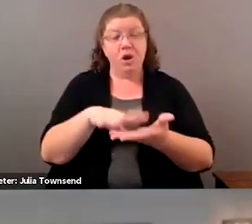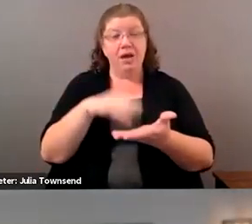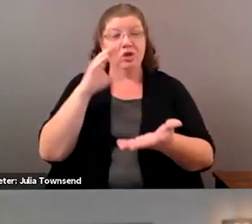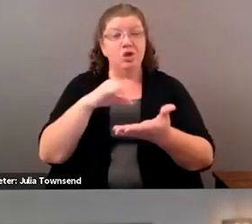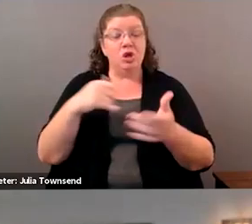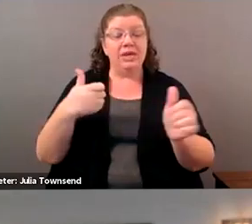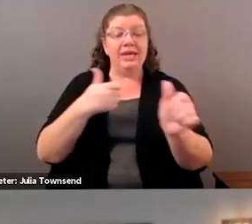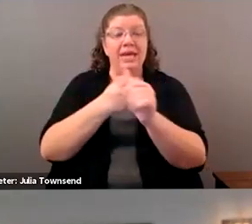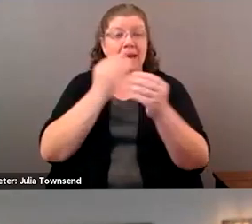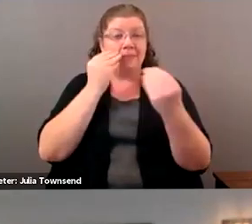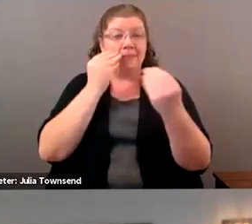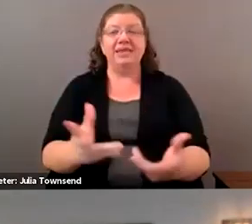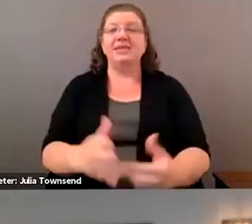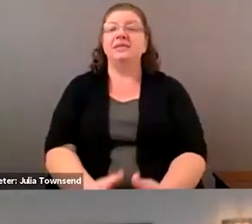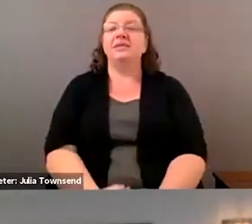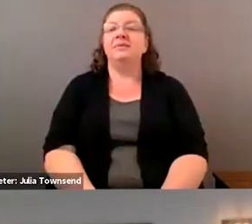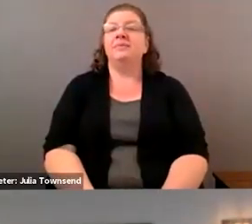aprendizaje